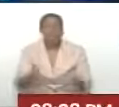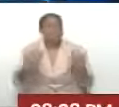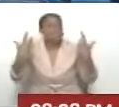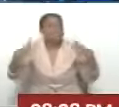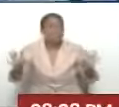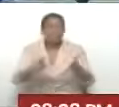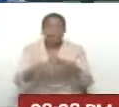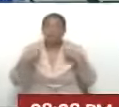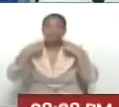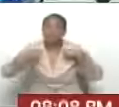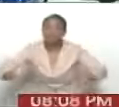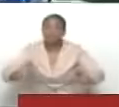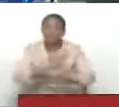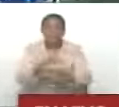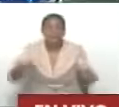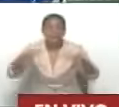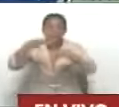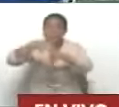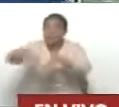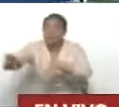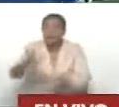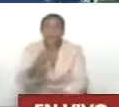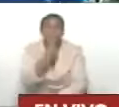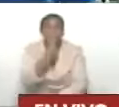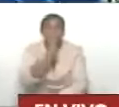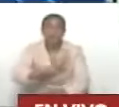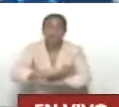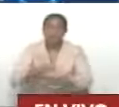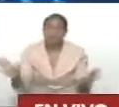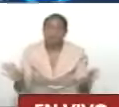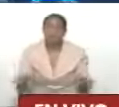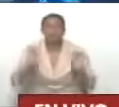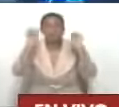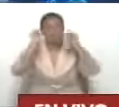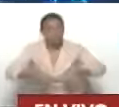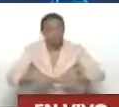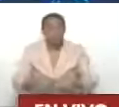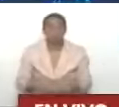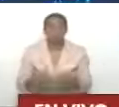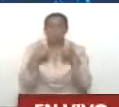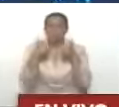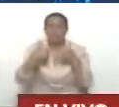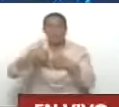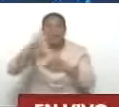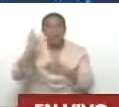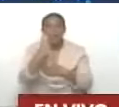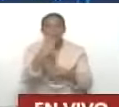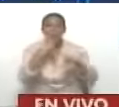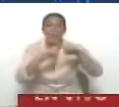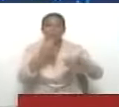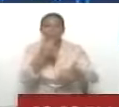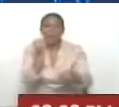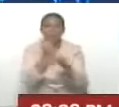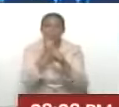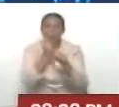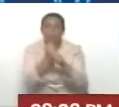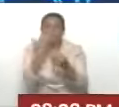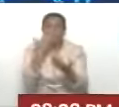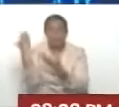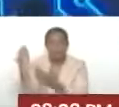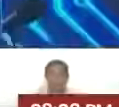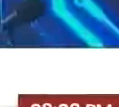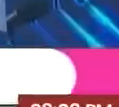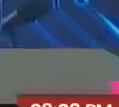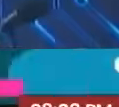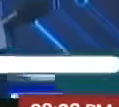juntos vas a dejar de fumar. Y venceremos. Así que. Gracias. Bueno, gracias, nos vamos con el 1x10 del buen gobierno.